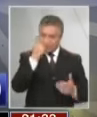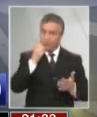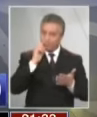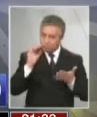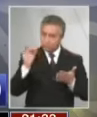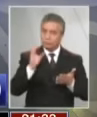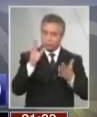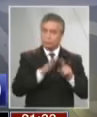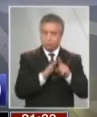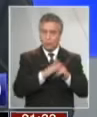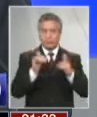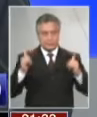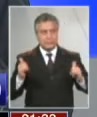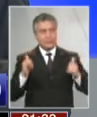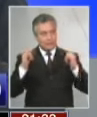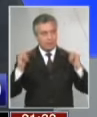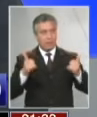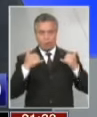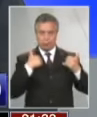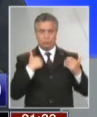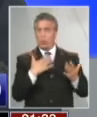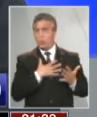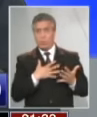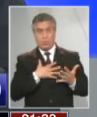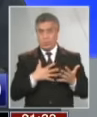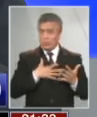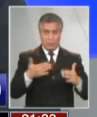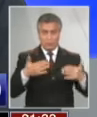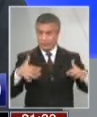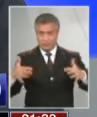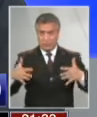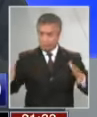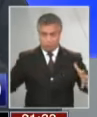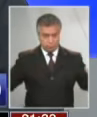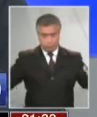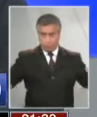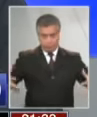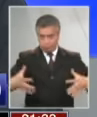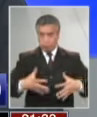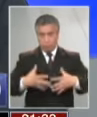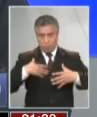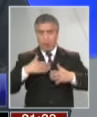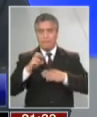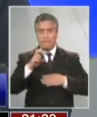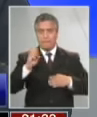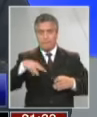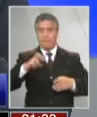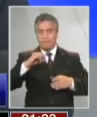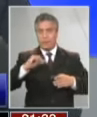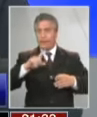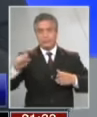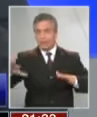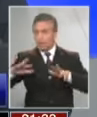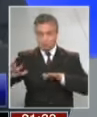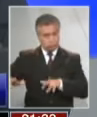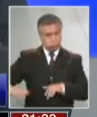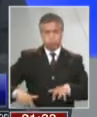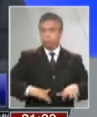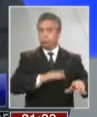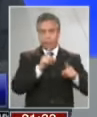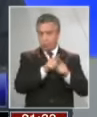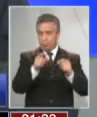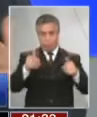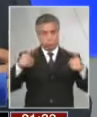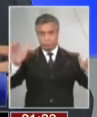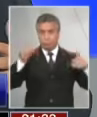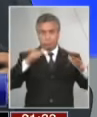los juegos de entretenimiento, entonces yo estaba bastante asustado, y una vez que ya los logré juntar y que pudimos salir de La Pampilla, que esperamos que primero se descongestionara un